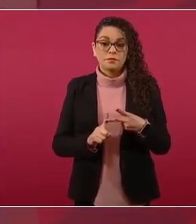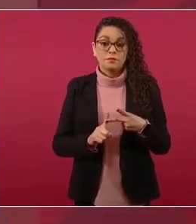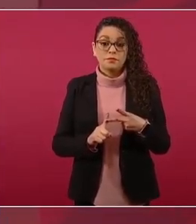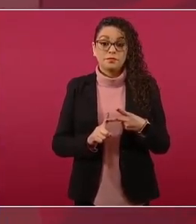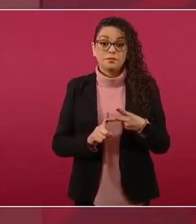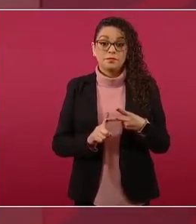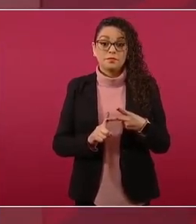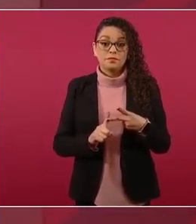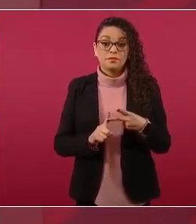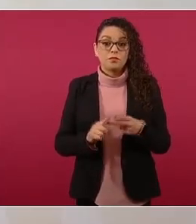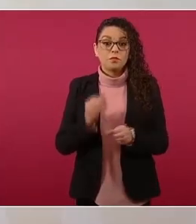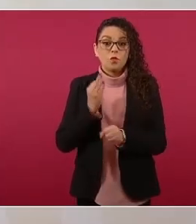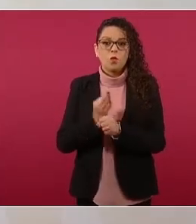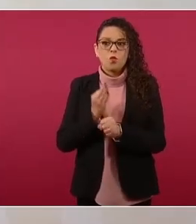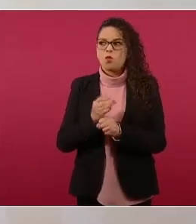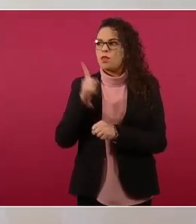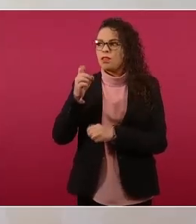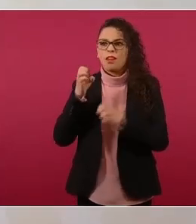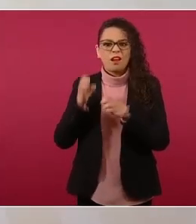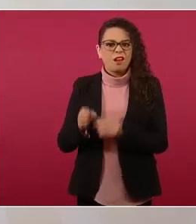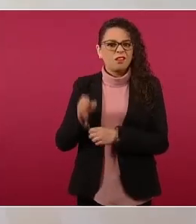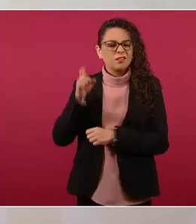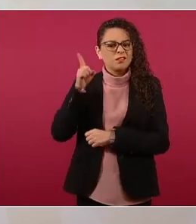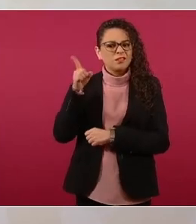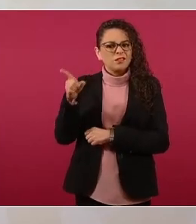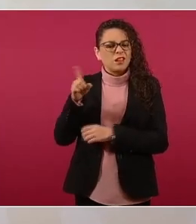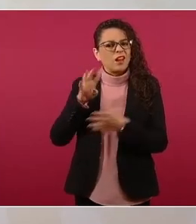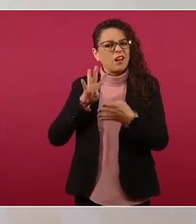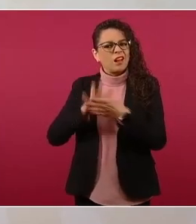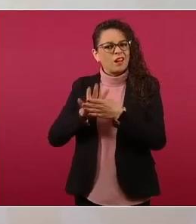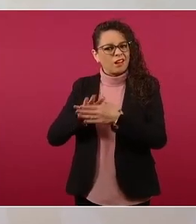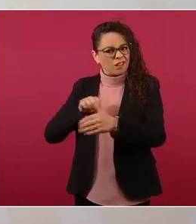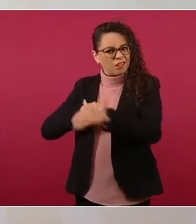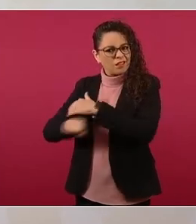el que está ahora preso de Tamaulipas,